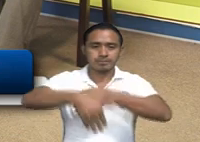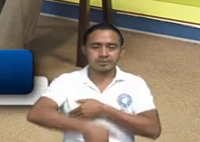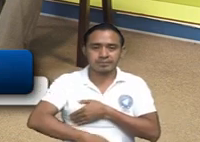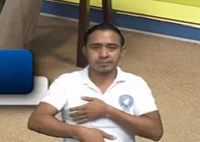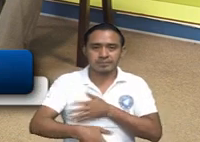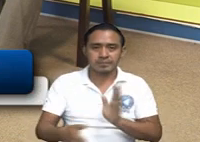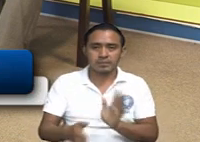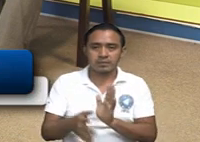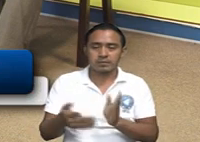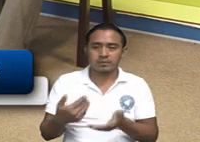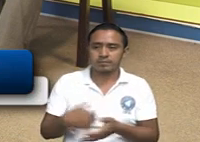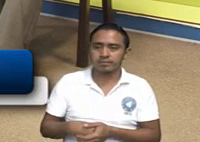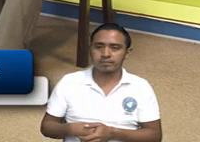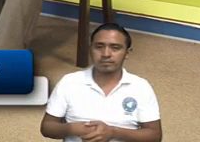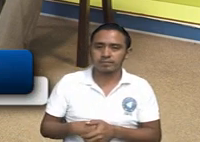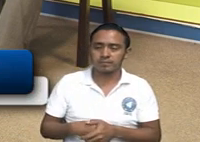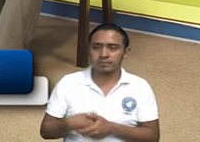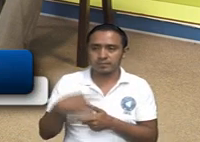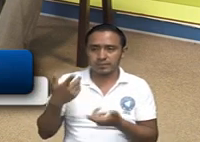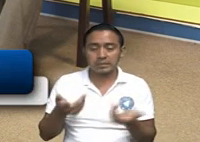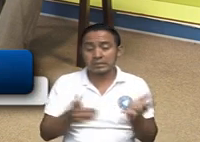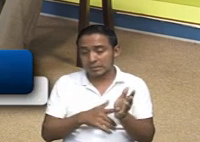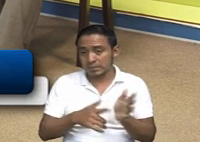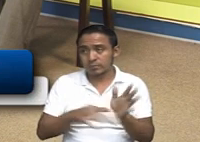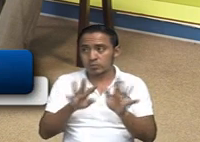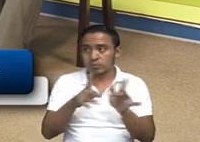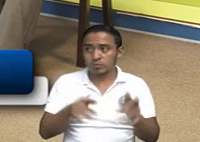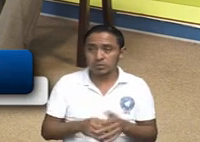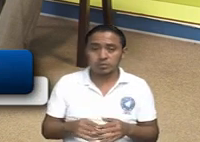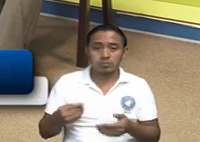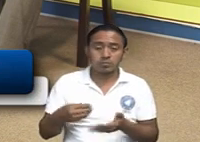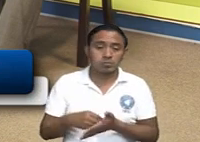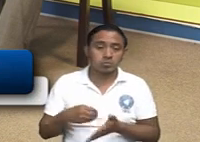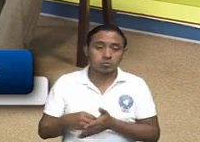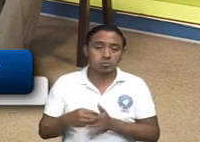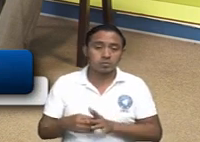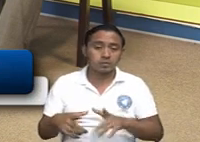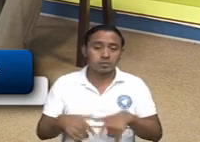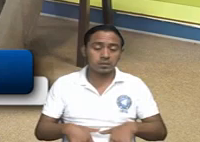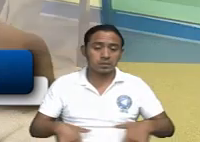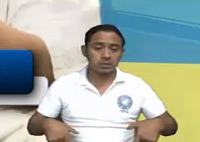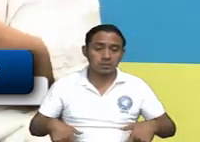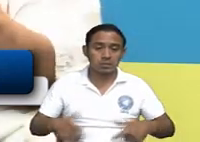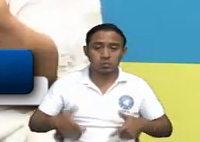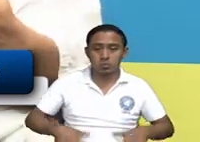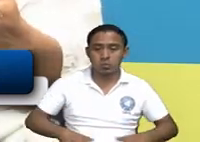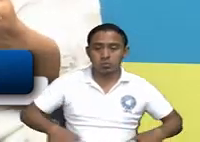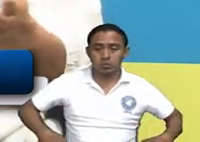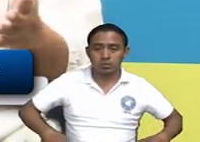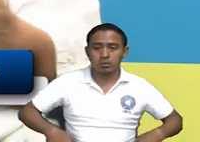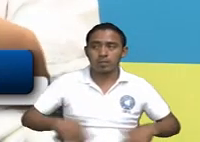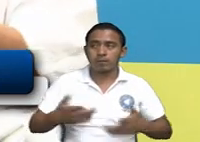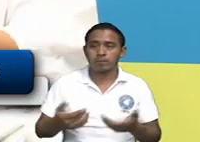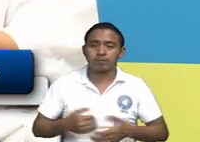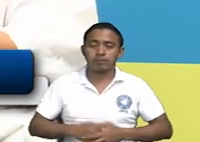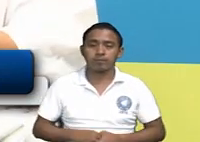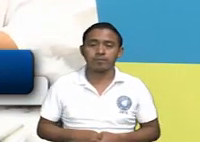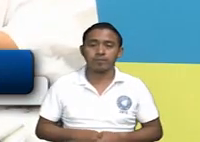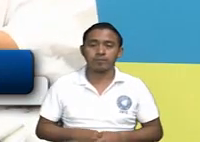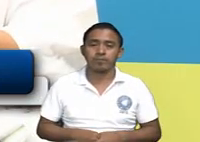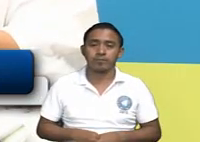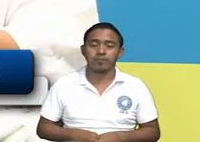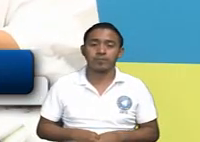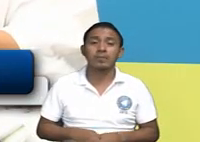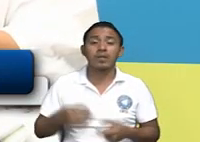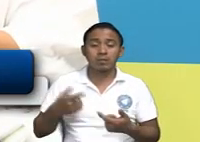¿qué compra mamá? Si es niña, le compro un calzoncito. Y si es un niño, calzoncillo, pues que le decimos nosotros acá.